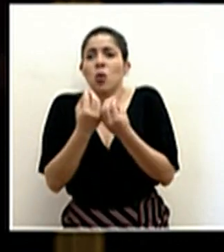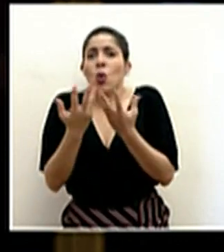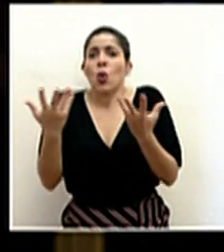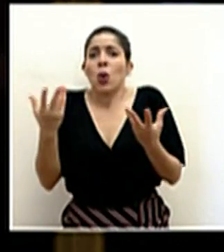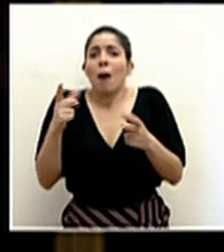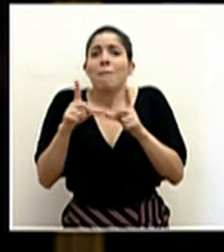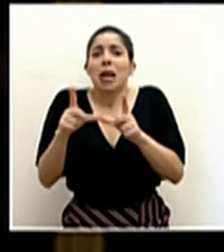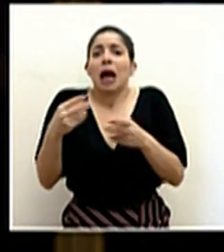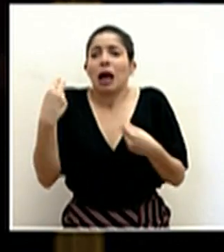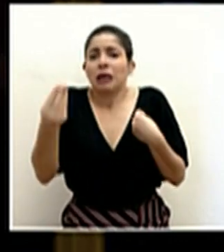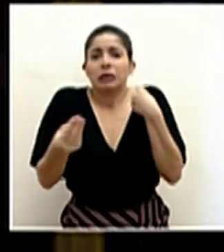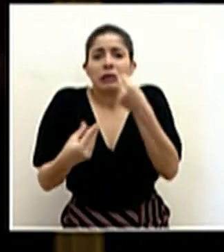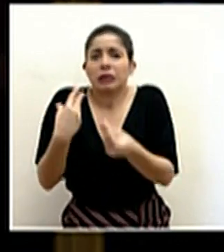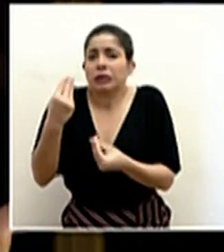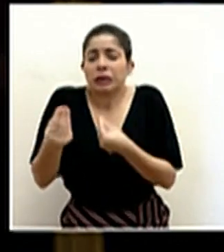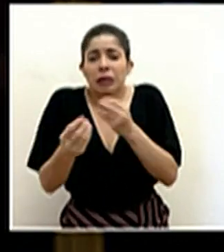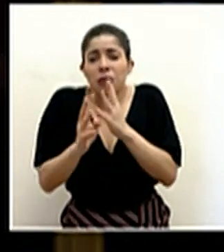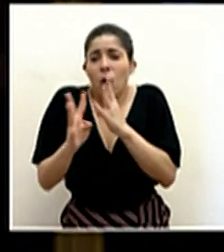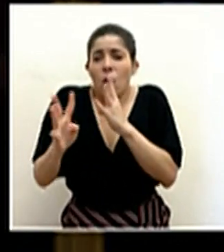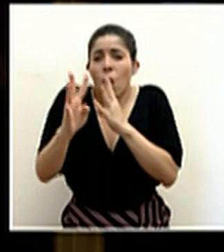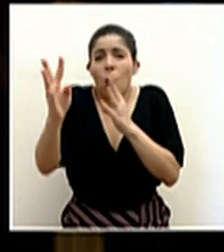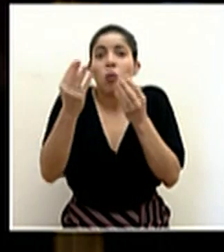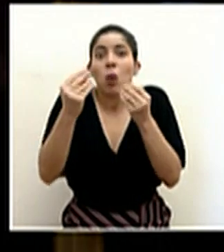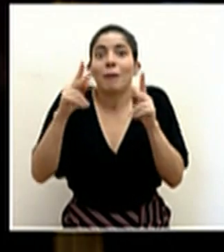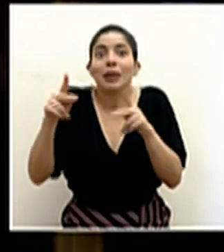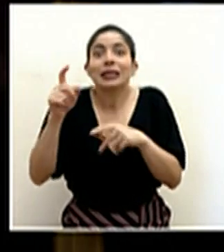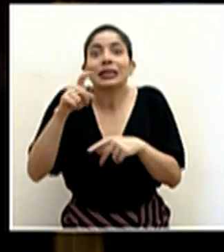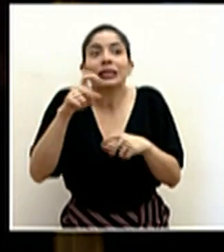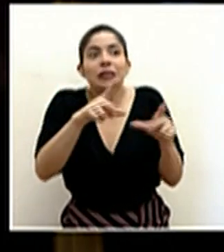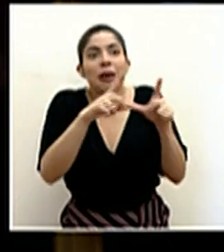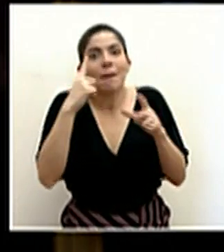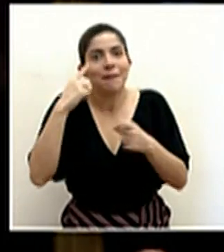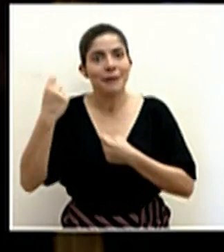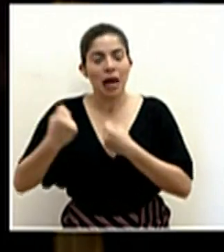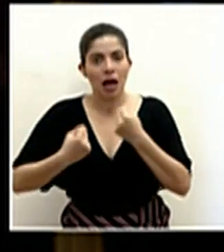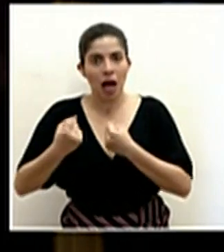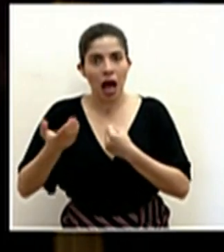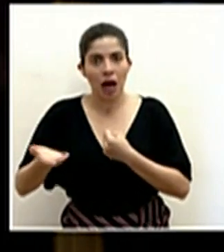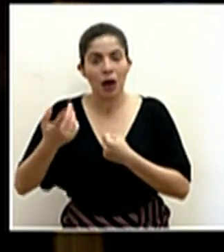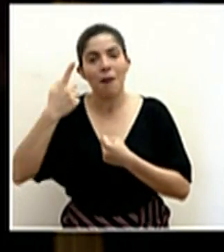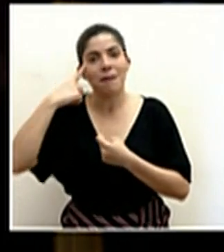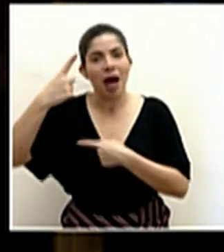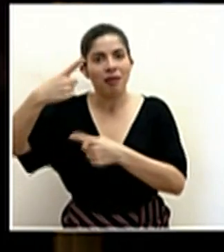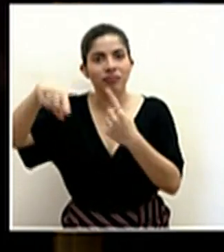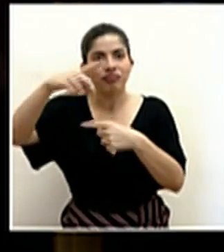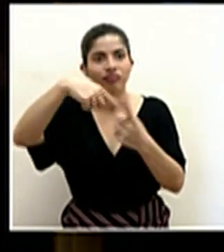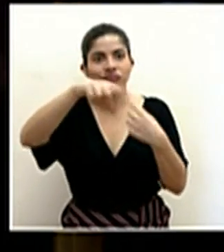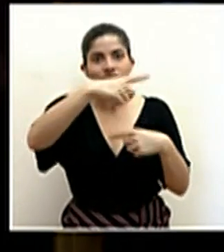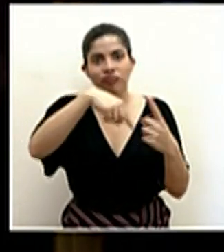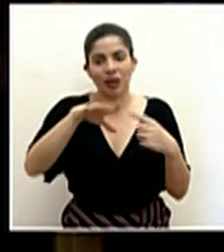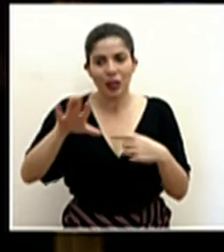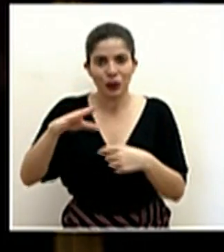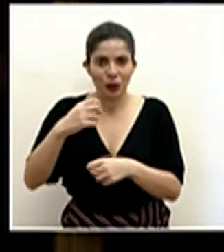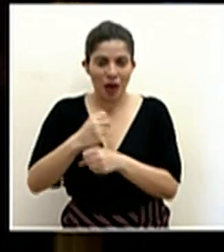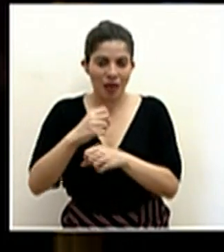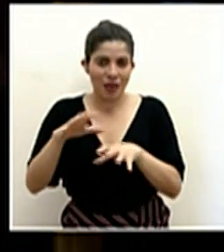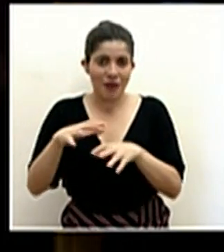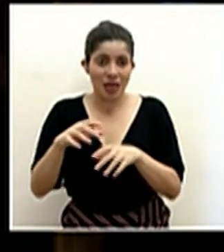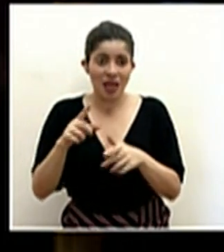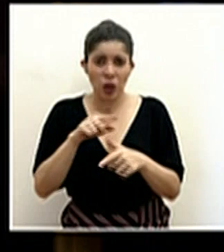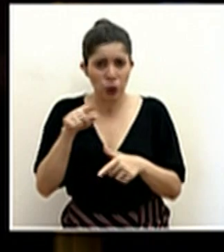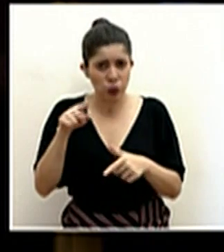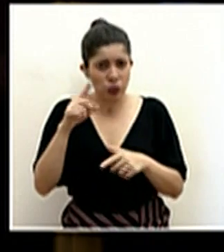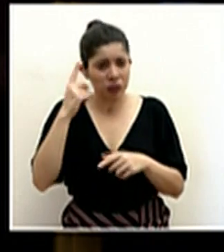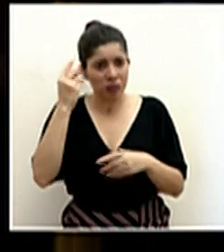de esas placas de sus vehículos que mucha gente necesita en estos momentos para múltiples actividades particulares? ¿Están